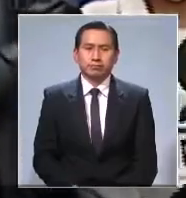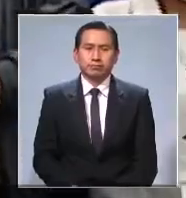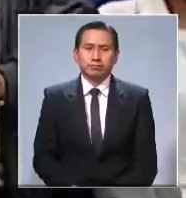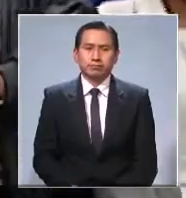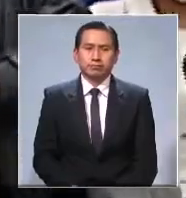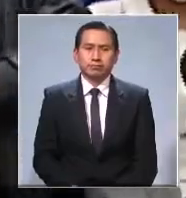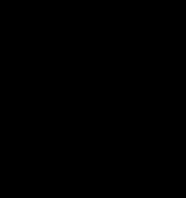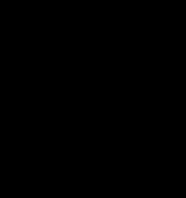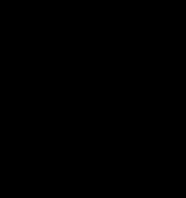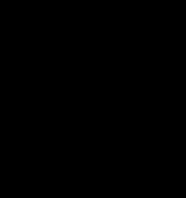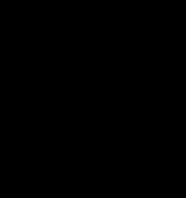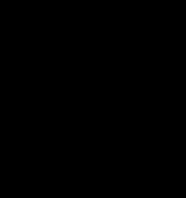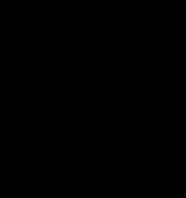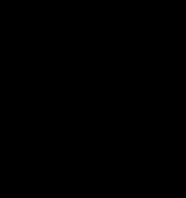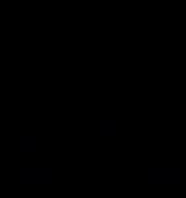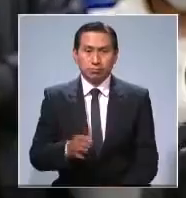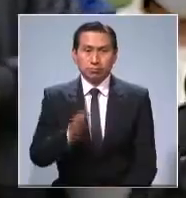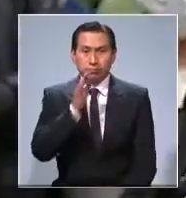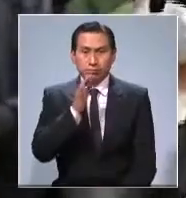Voy a proceder a tomar.